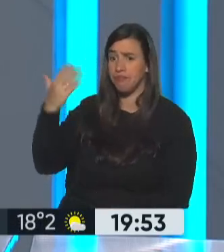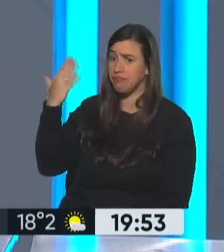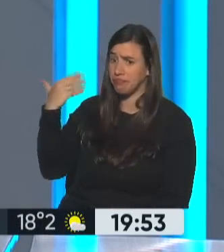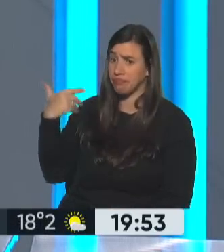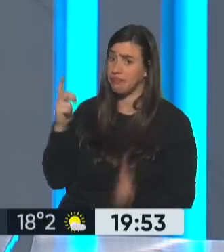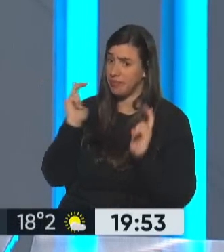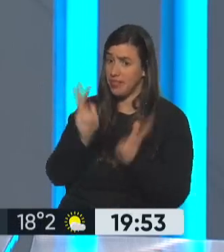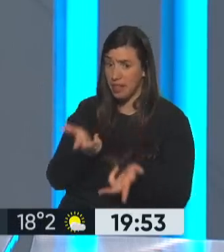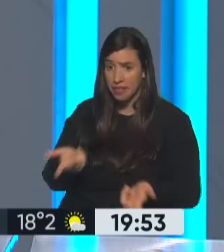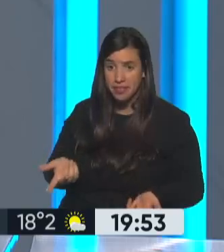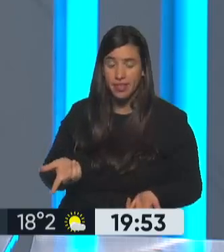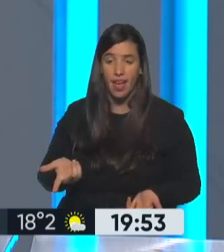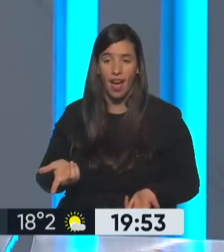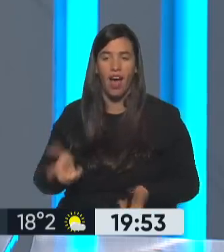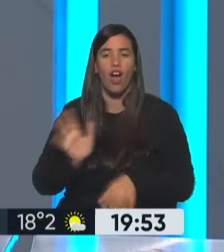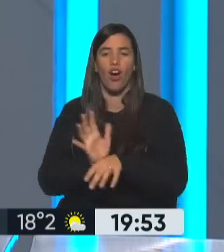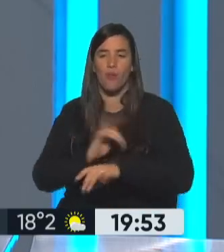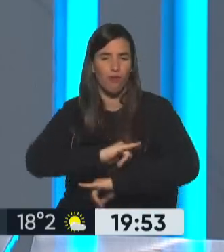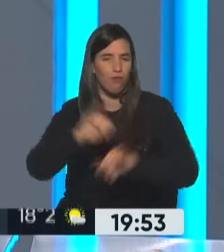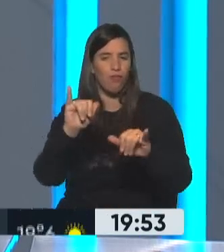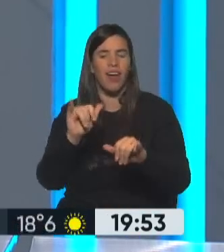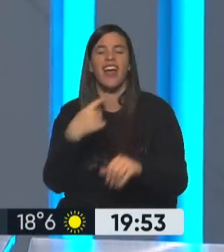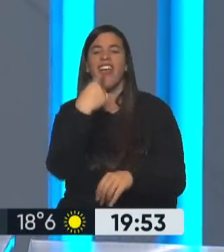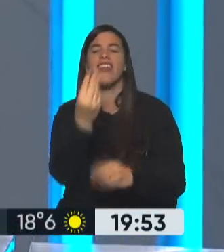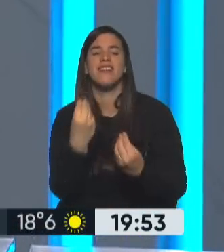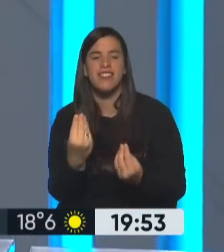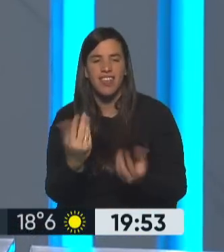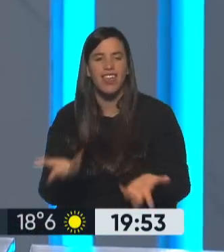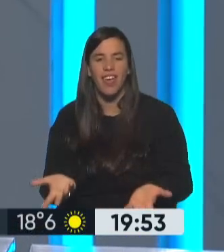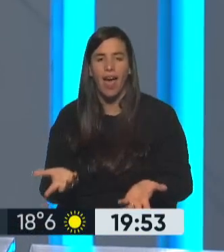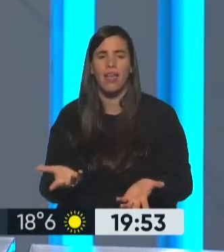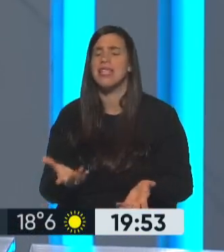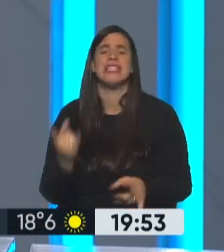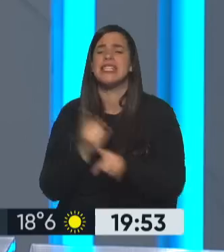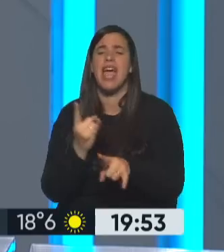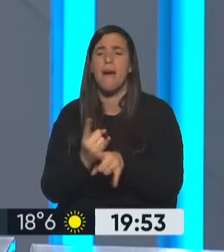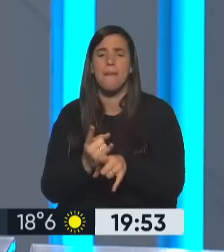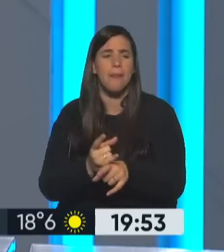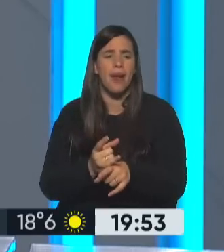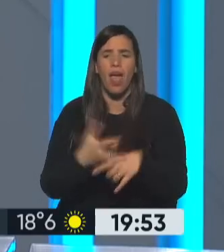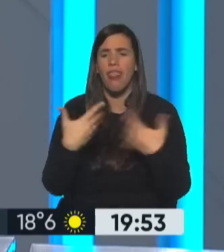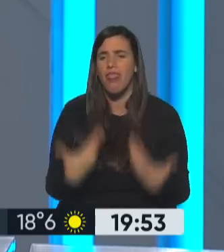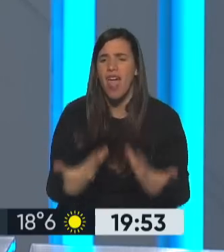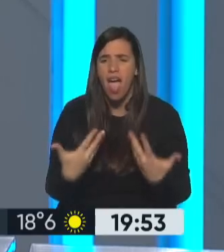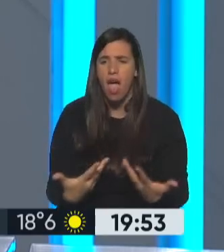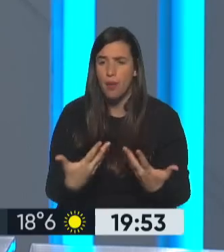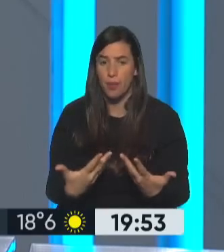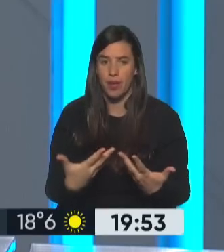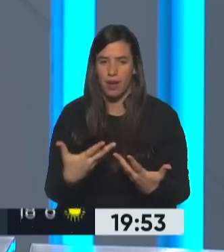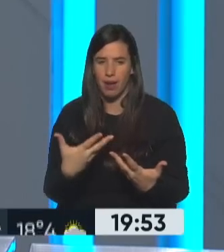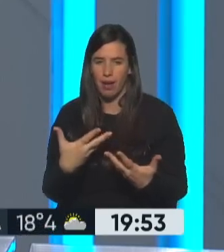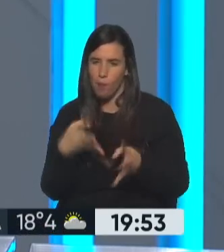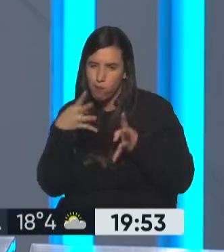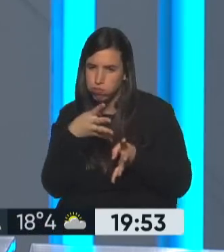como casi una antesala de todo después de lo que terminó pasando. No sé. Básicamente decía esto, siempre cortan por los más débiles. Claro. Cortan por los más débiles de la sociedad y entonces